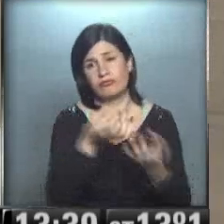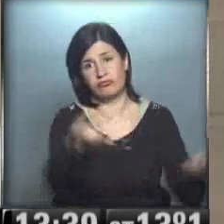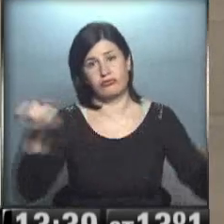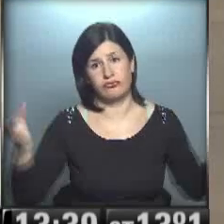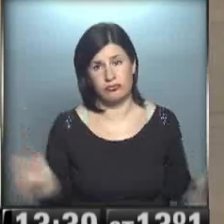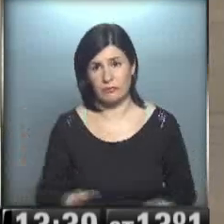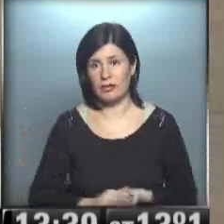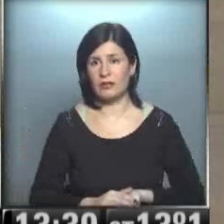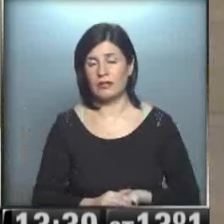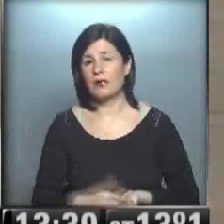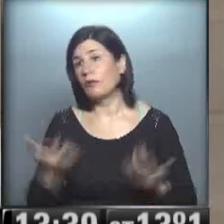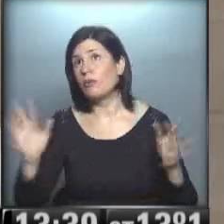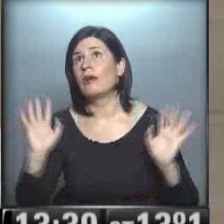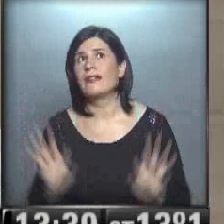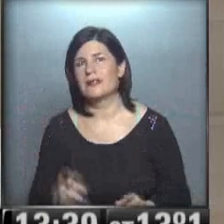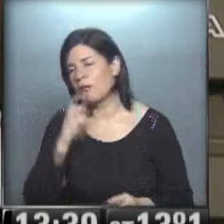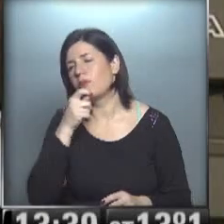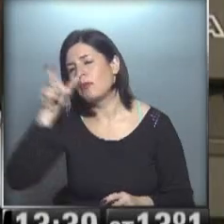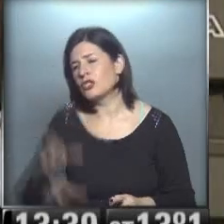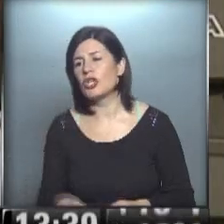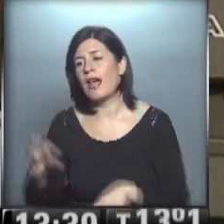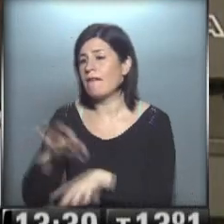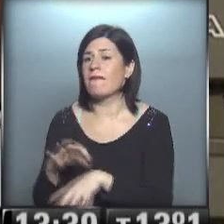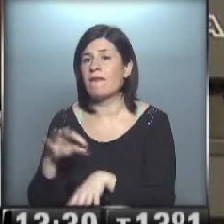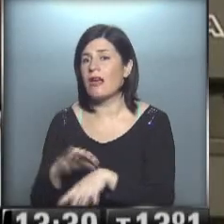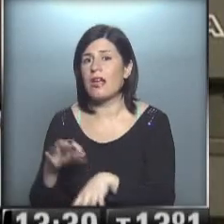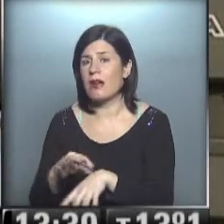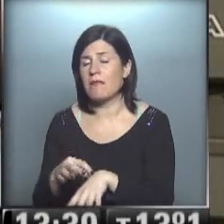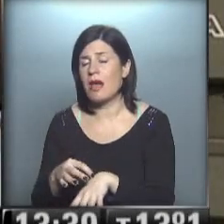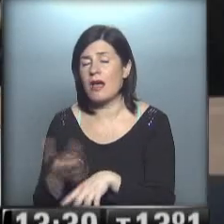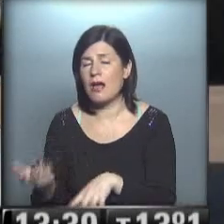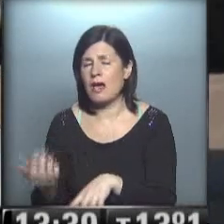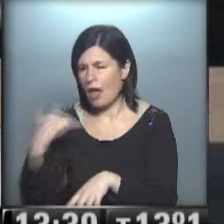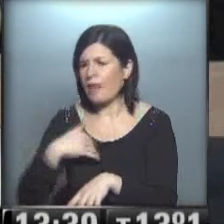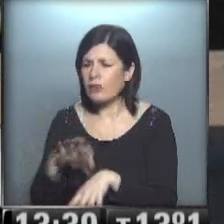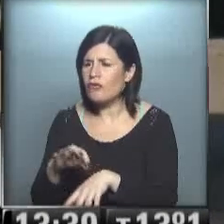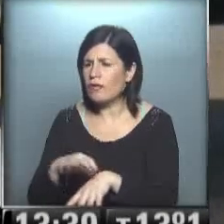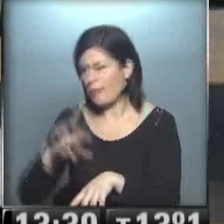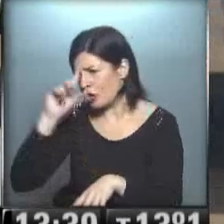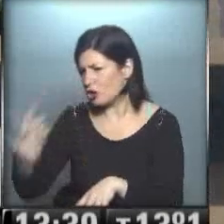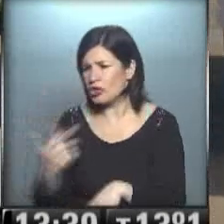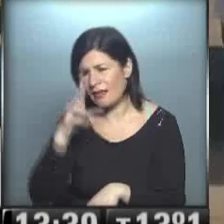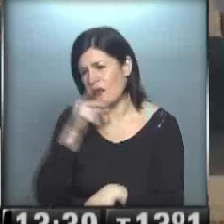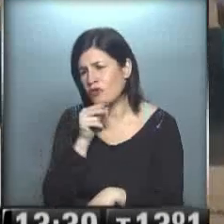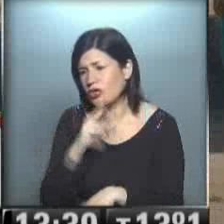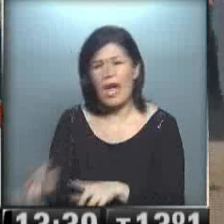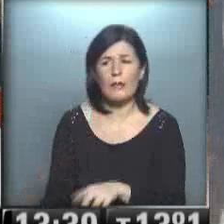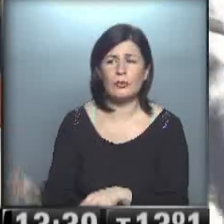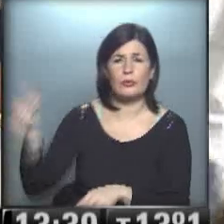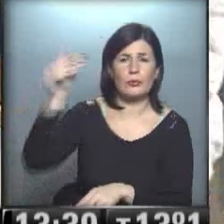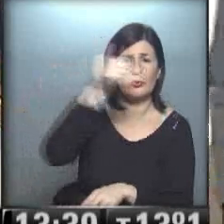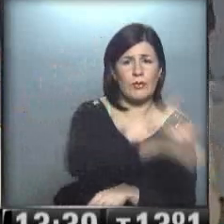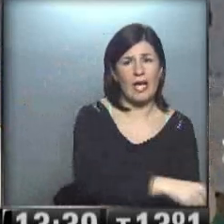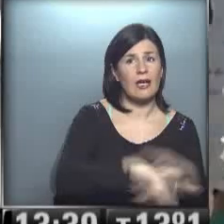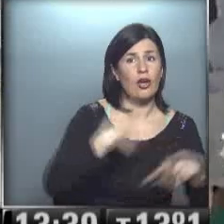La posibilidad existe de que una persona viaje, esté incubando la enfermedad, se enferme y aparezca con esta